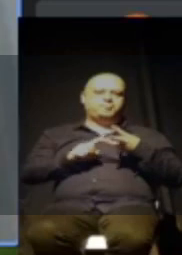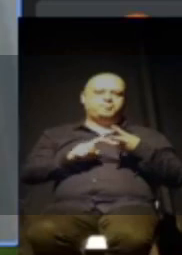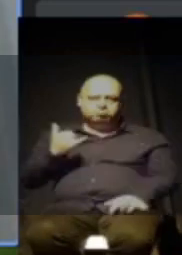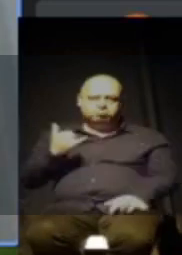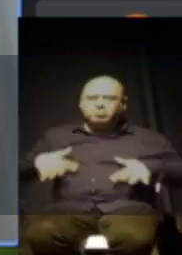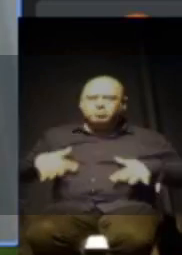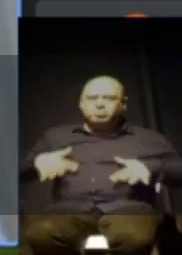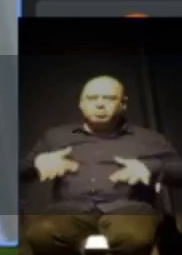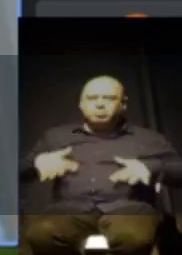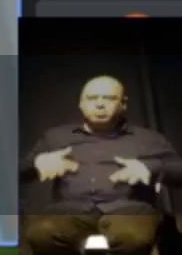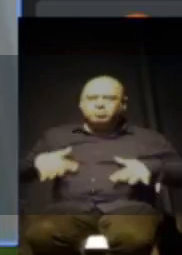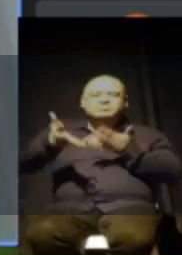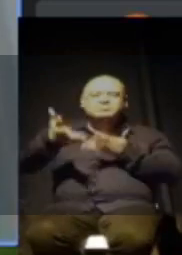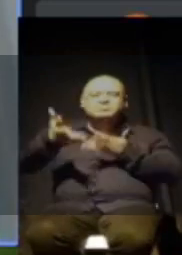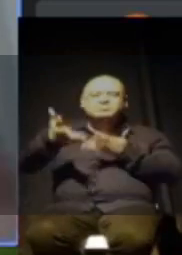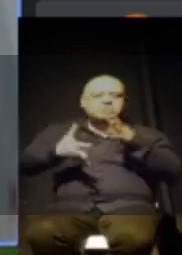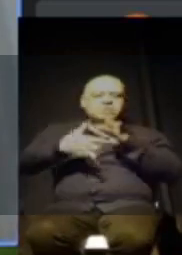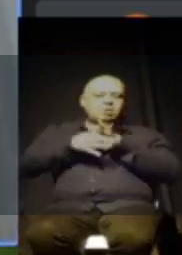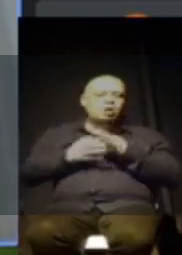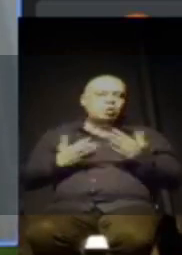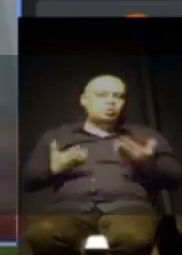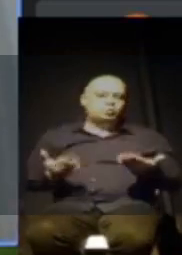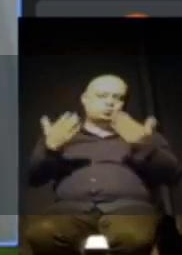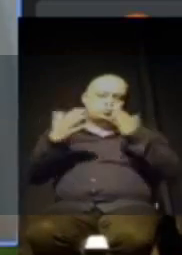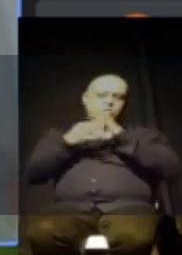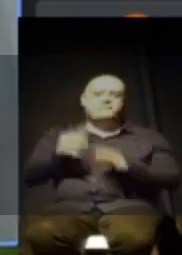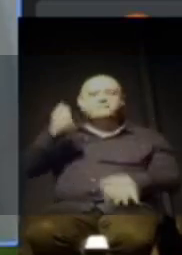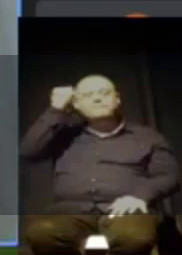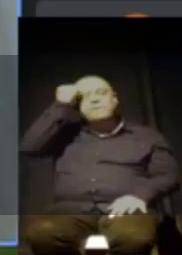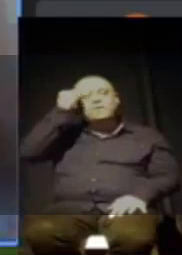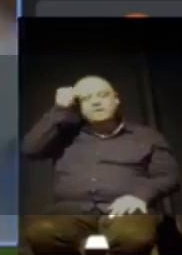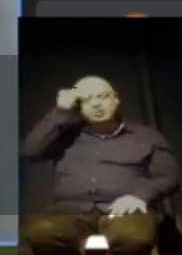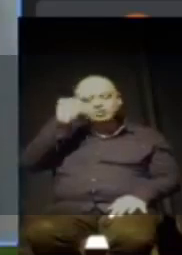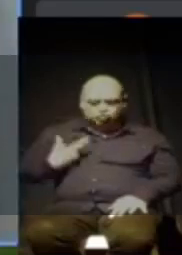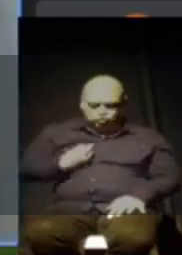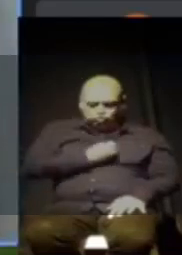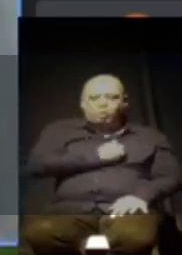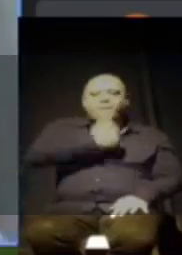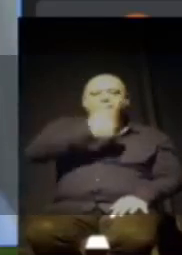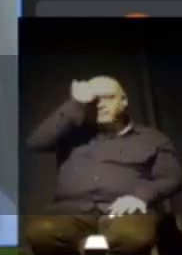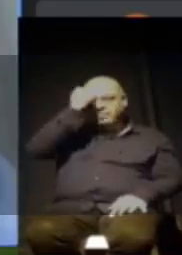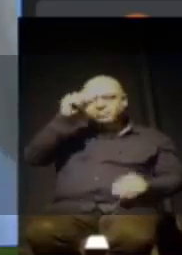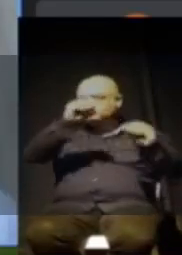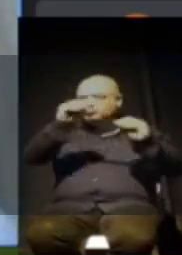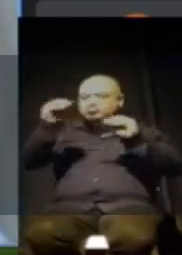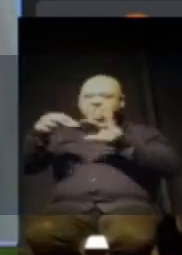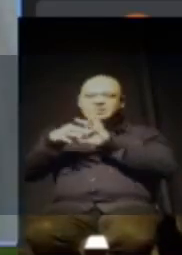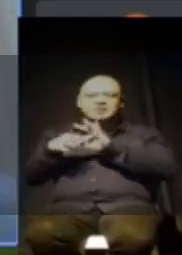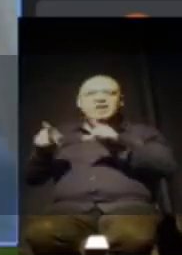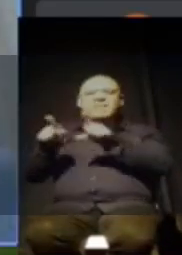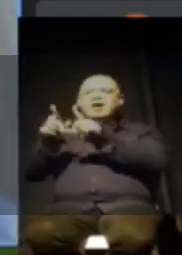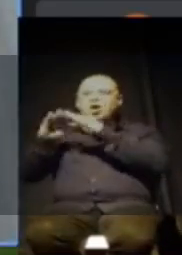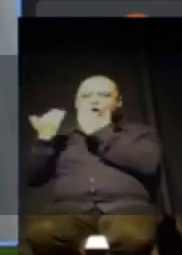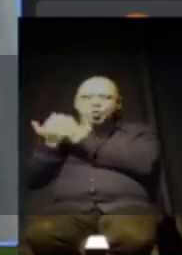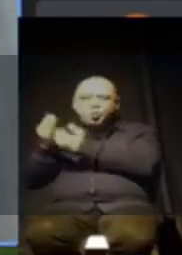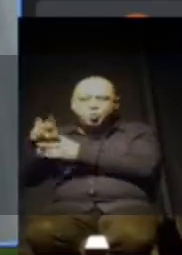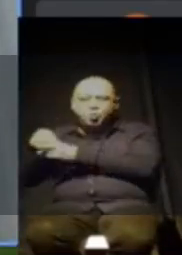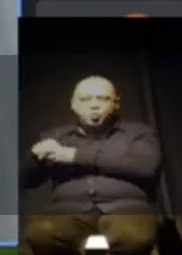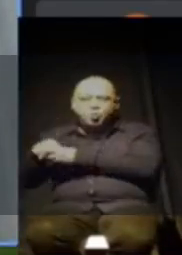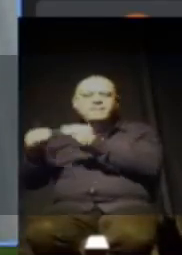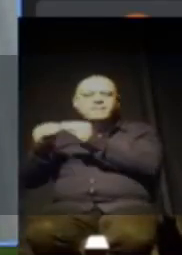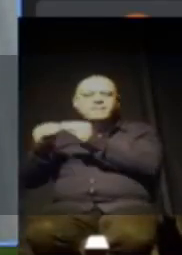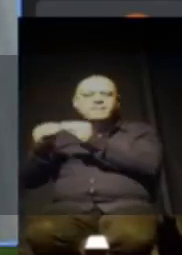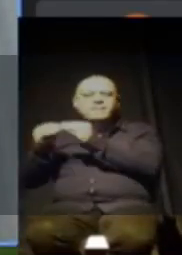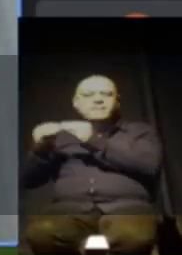digamos, por eso felicito también este espacio, ¿no? Que podamos, en los espacios de maestros, de maestras, pero también, por supuesto, radicalmente en las escuelas y